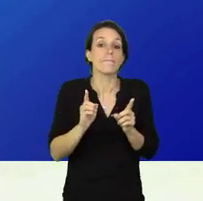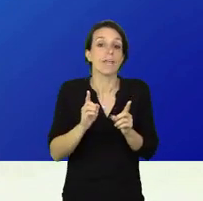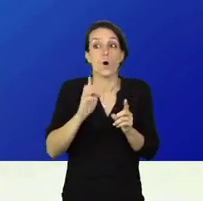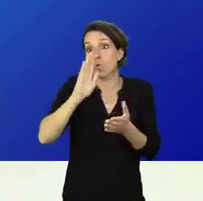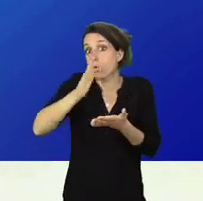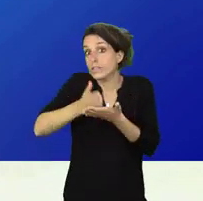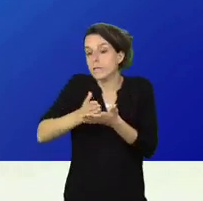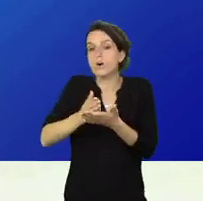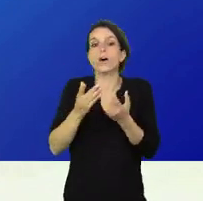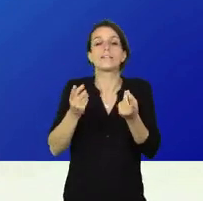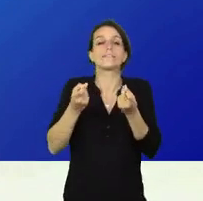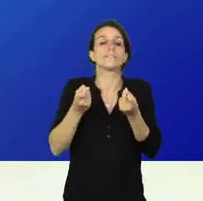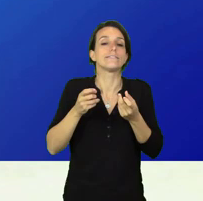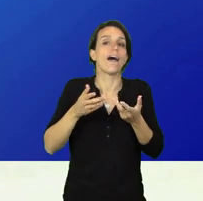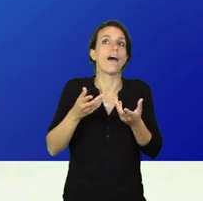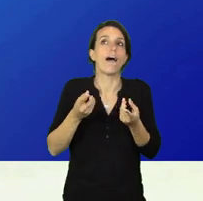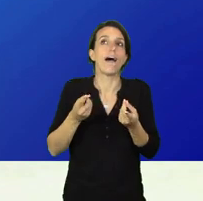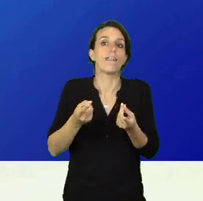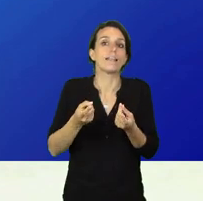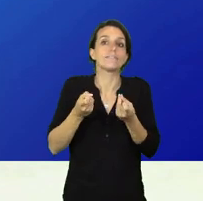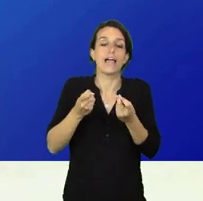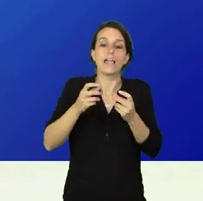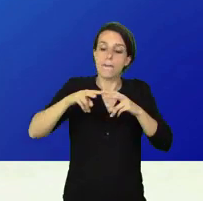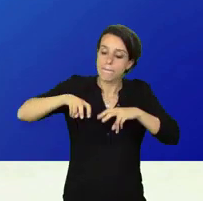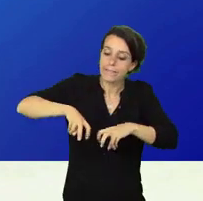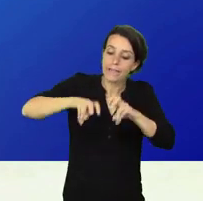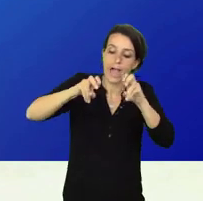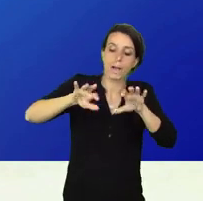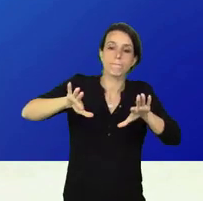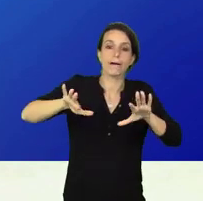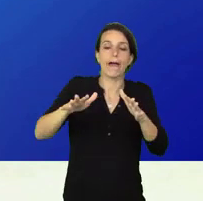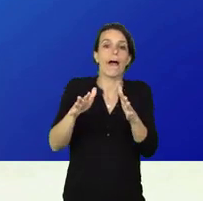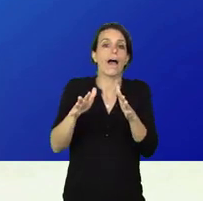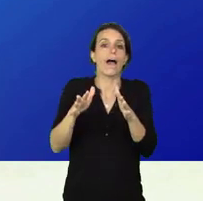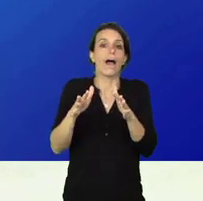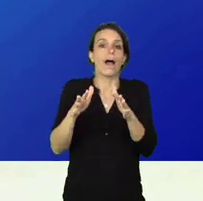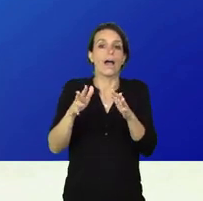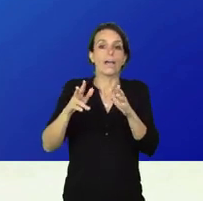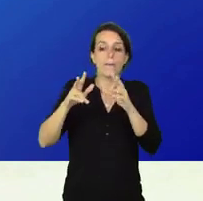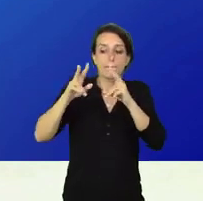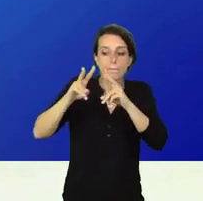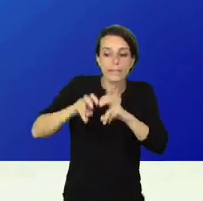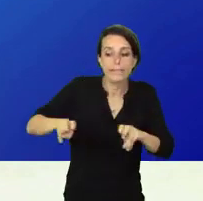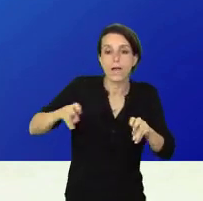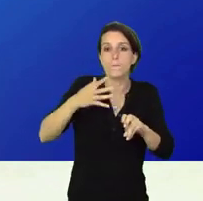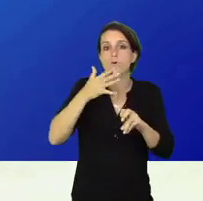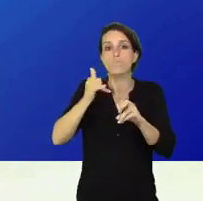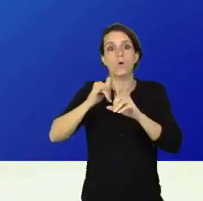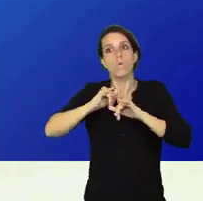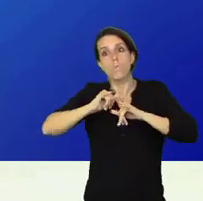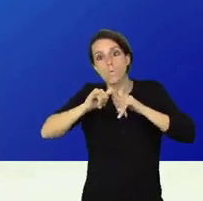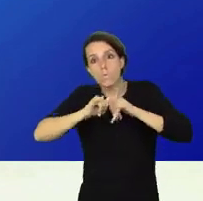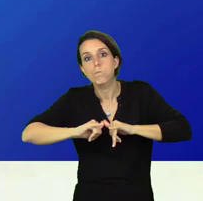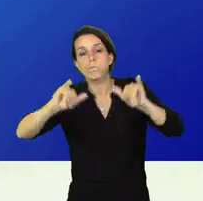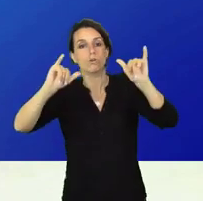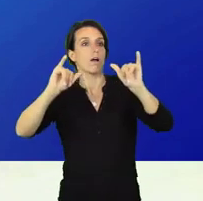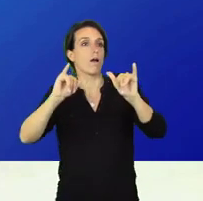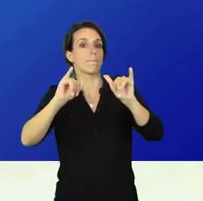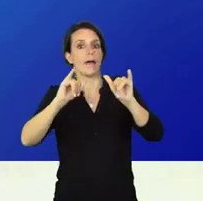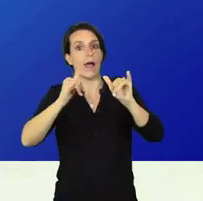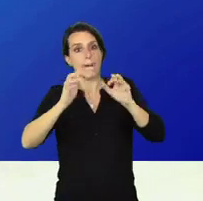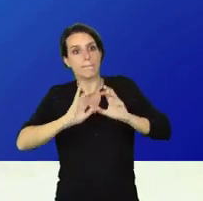Y también lo último, la necesidad de investigar para digamos, impulsar